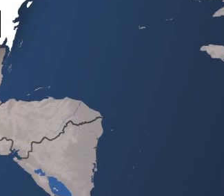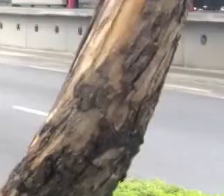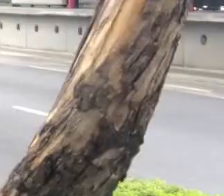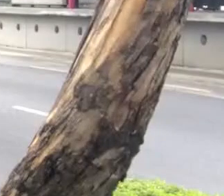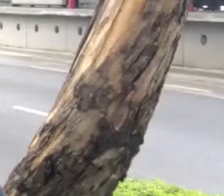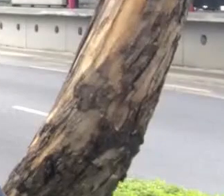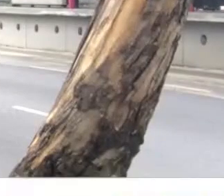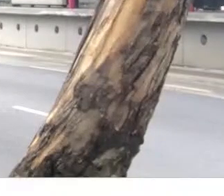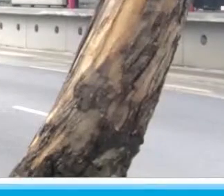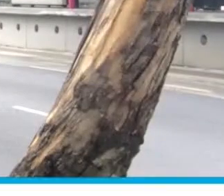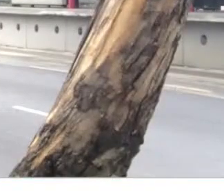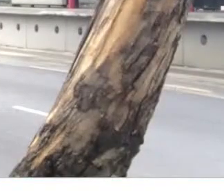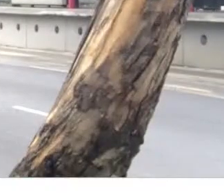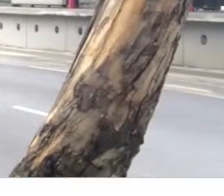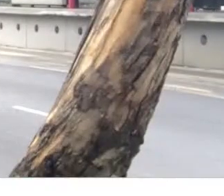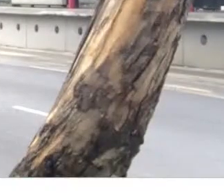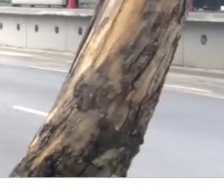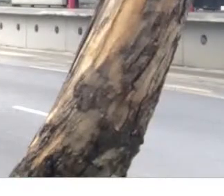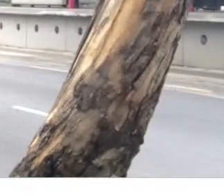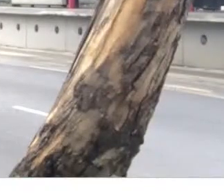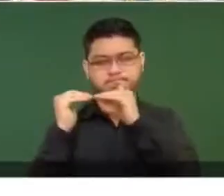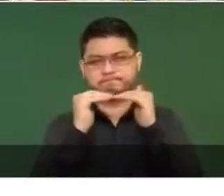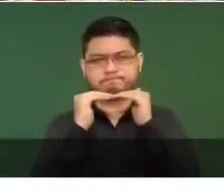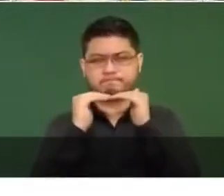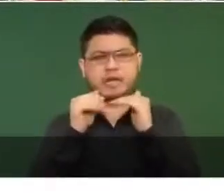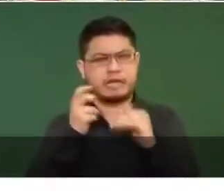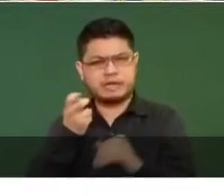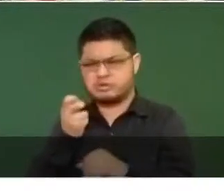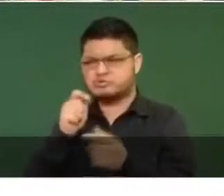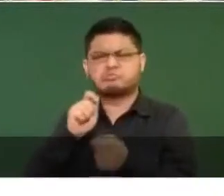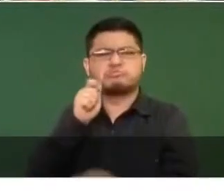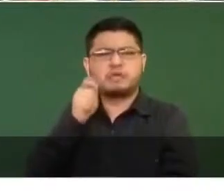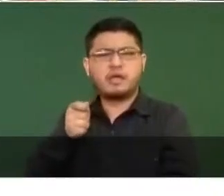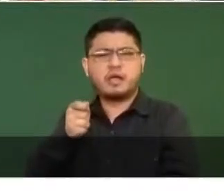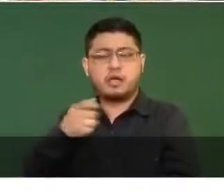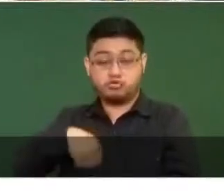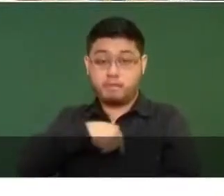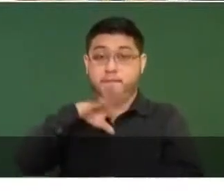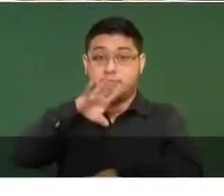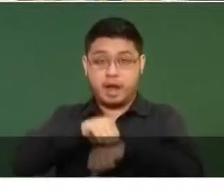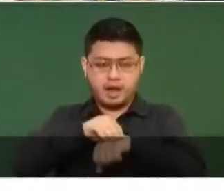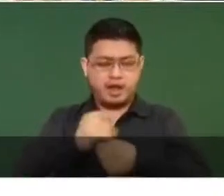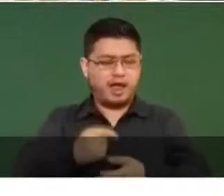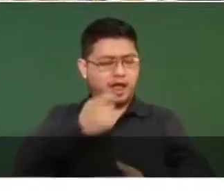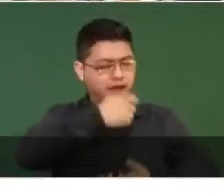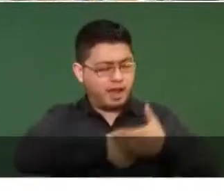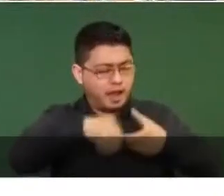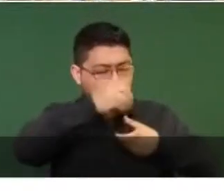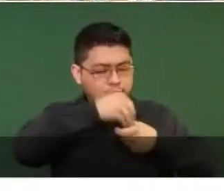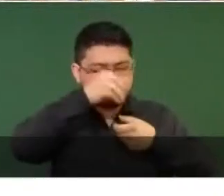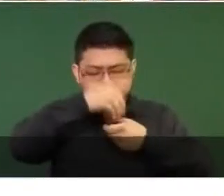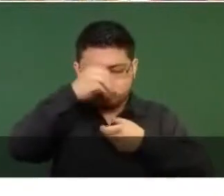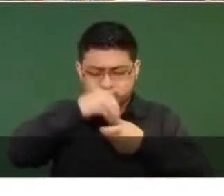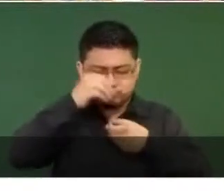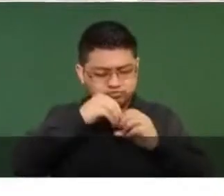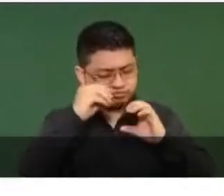desde el Estado de Campeche el presidente Andrés Manuel López Obrador presentó su quinto informe a La Nación en el que destacó que enviará